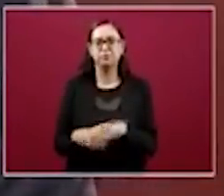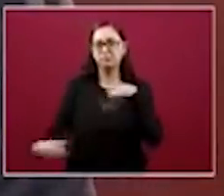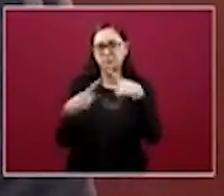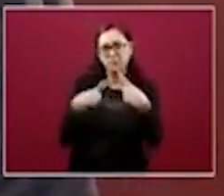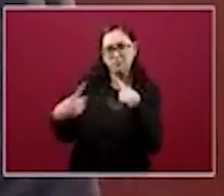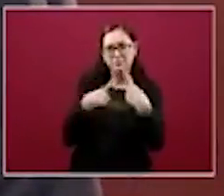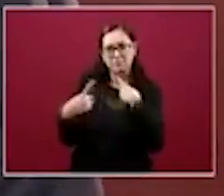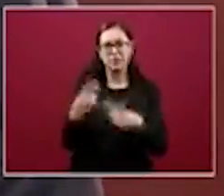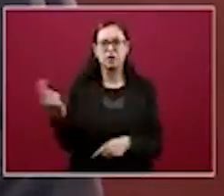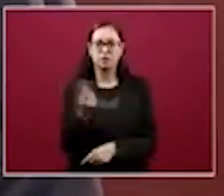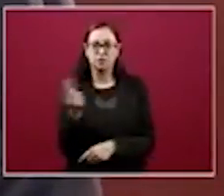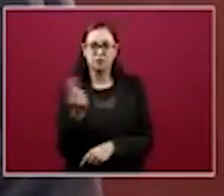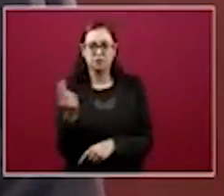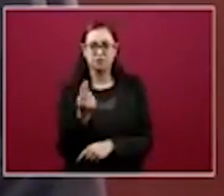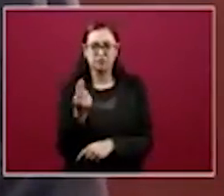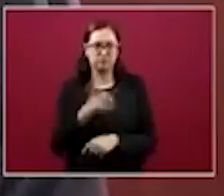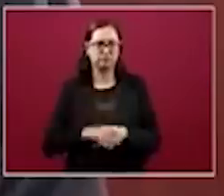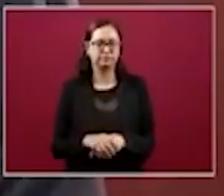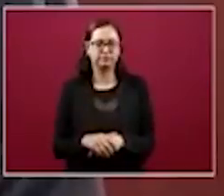hablar con los